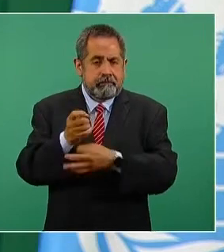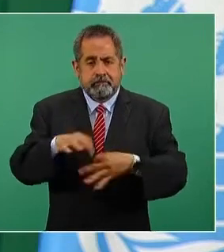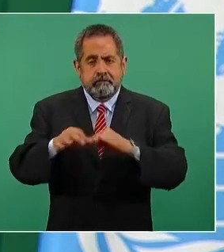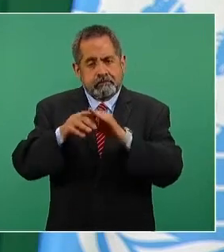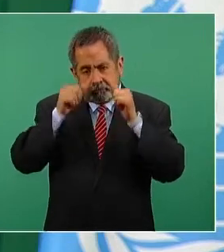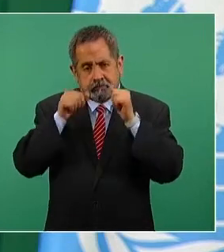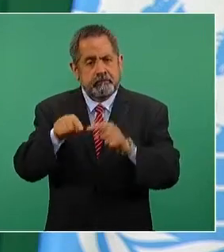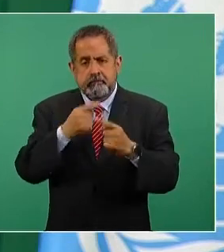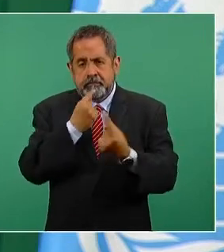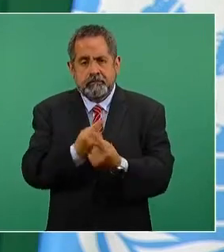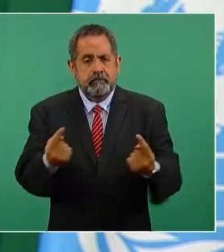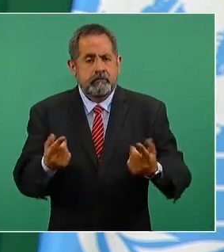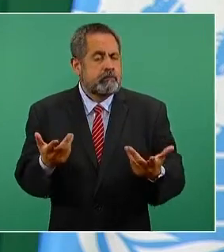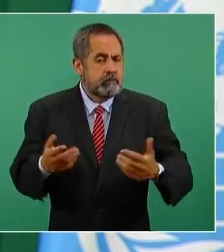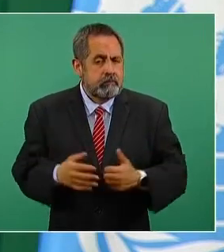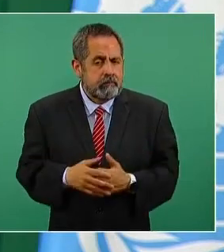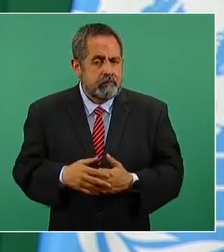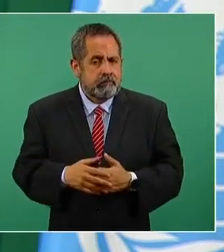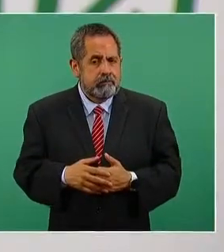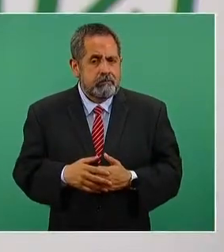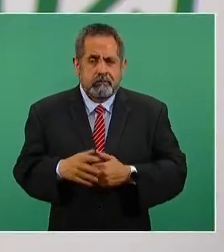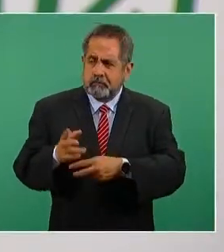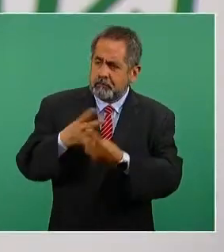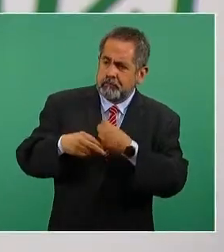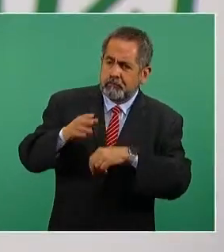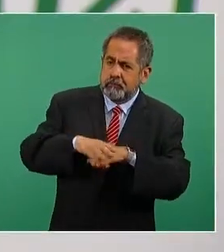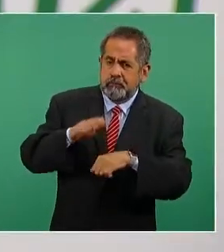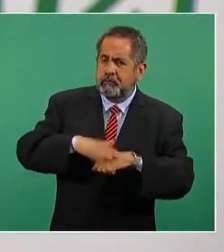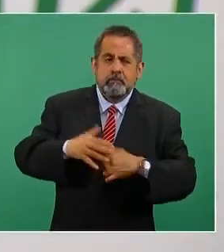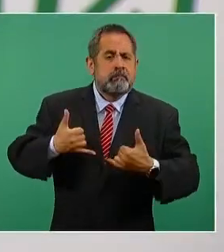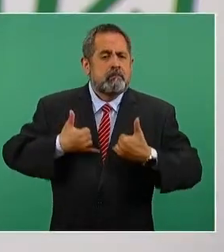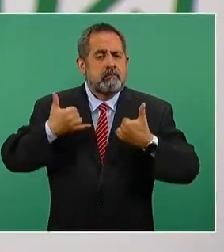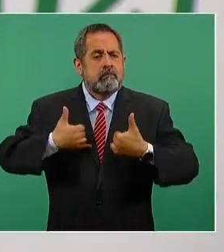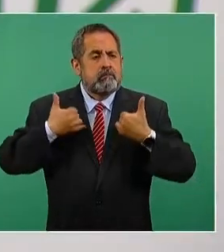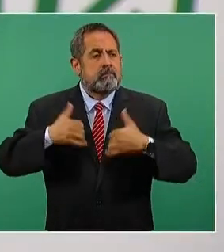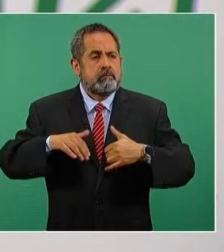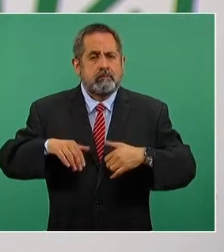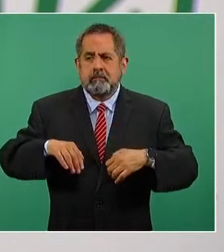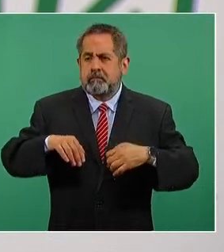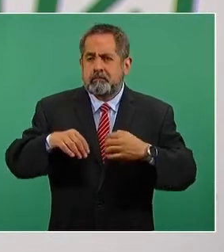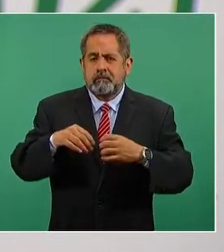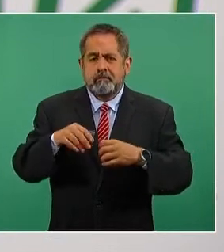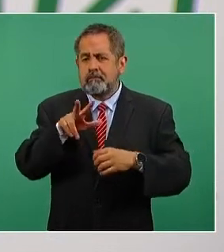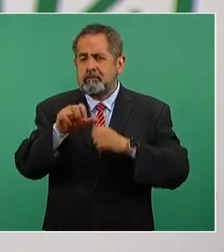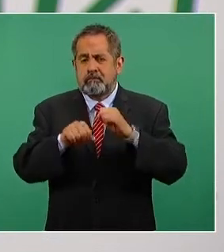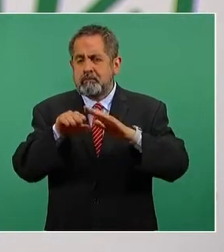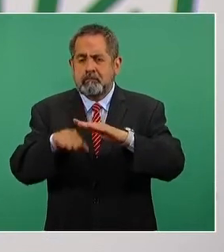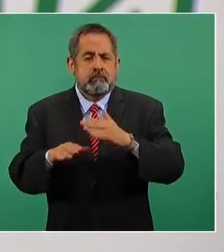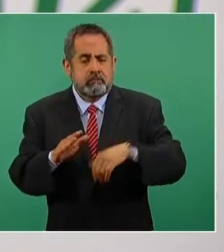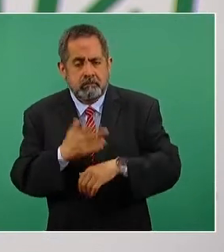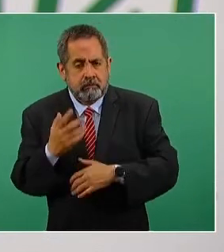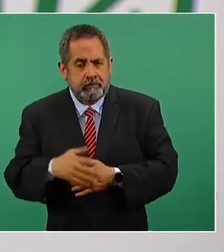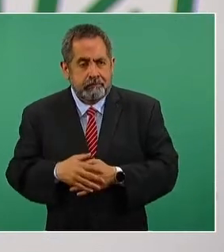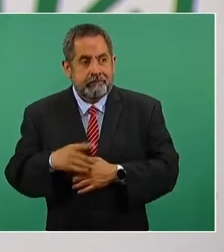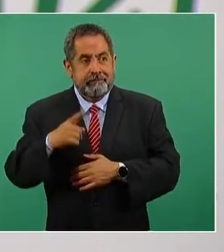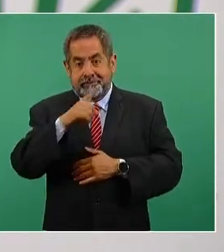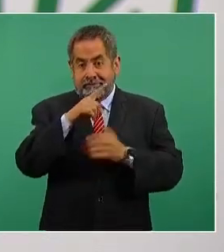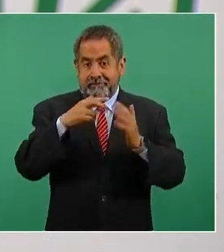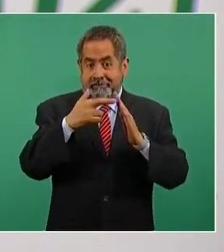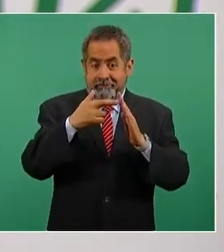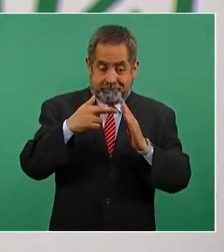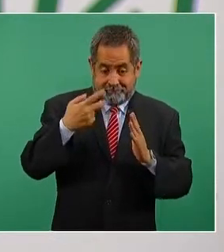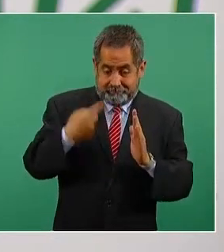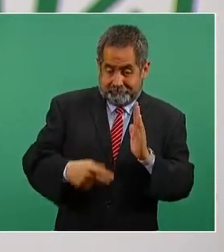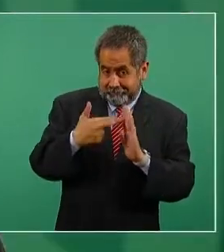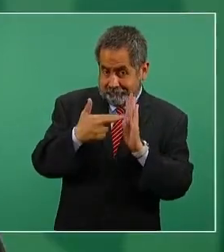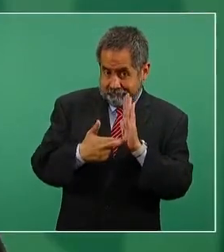esa. ¿Por qué aumenta el número de menores no acompañados? Porque las disposiciones legales, tanto en nuestro país